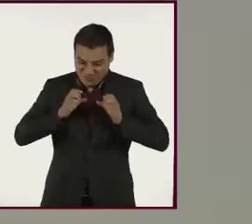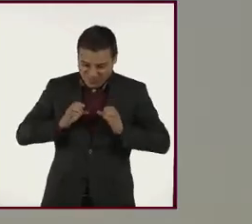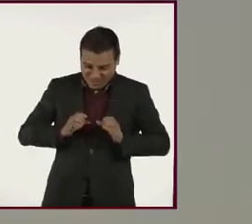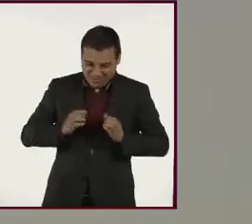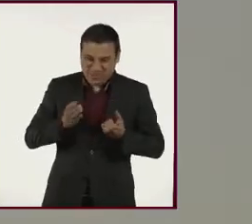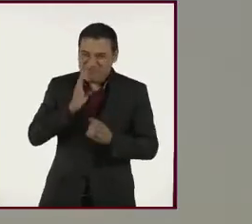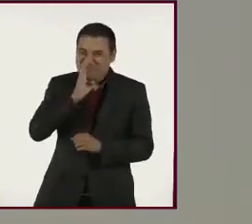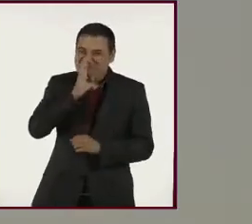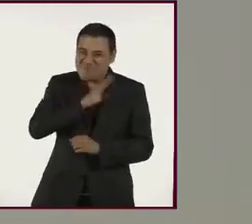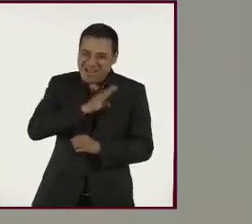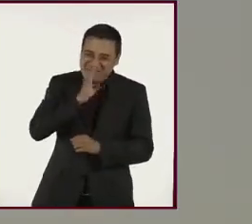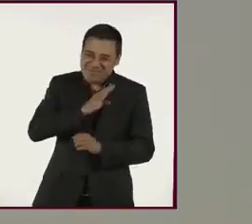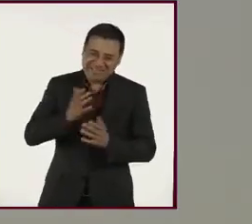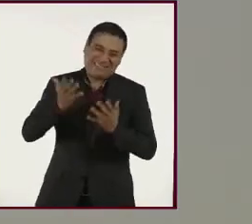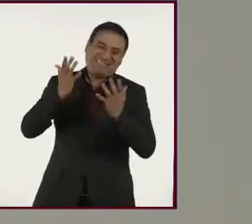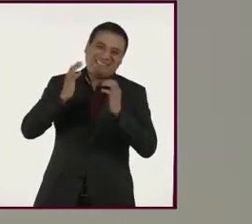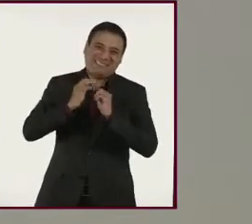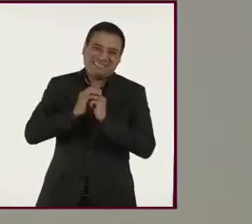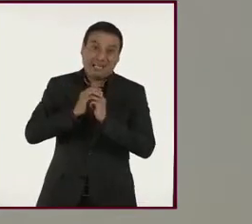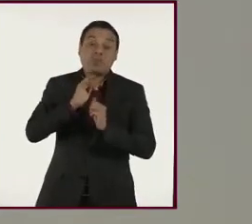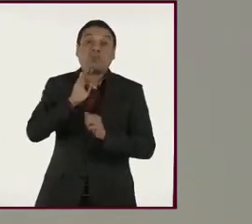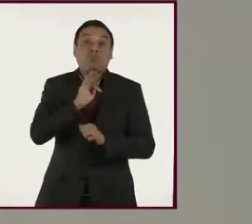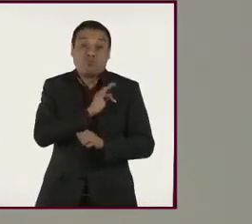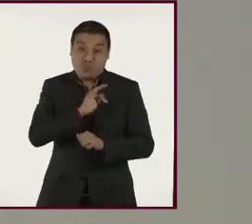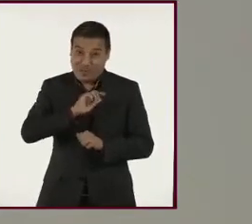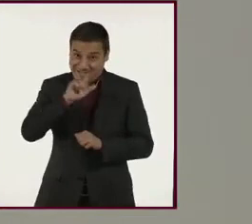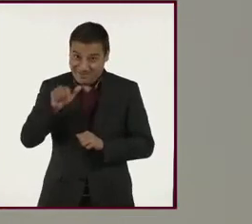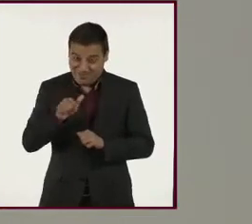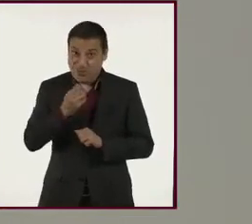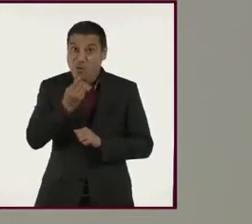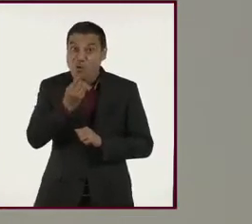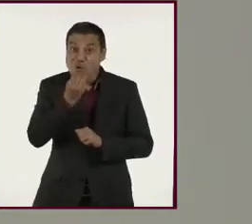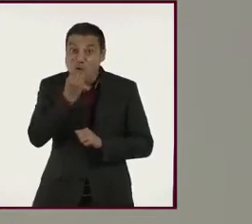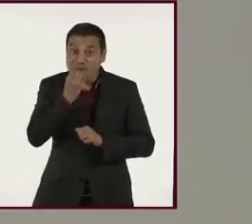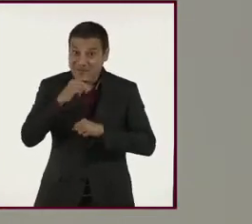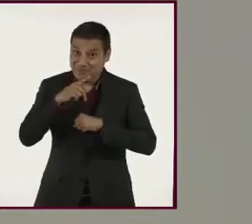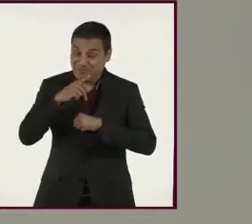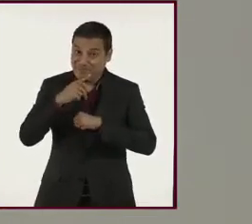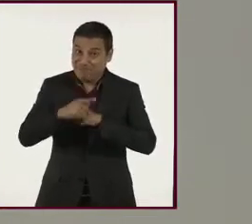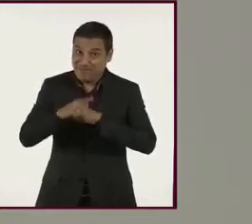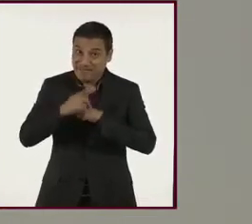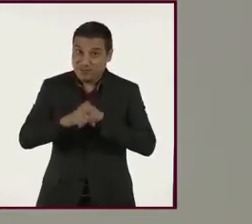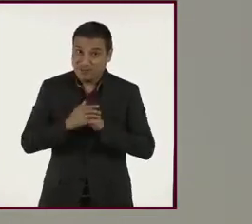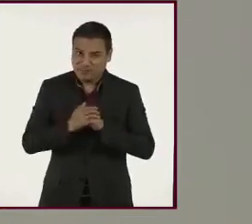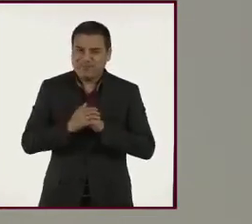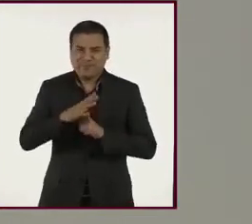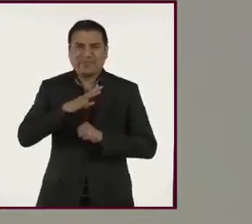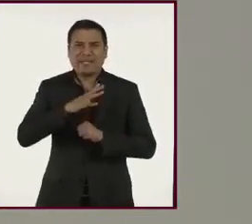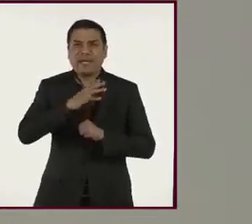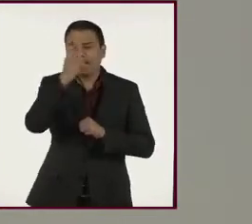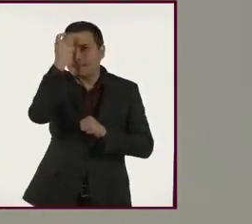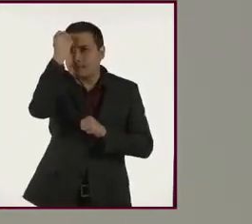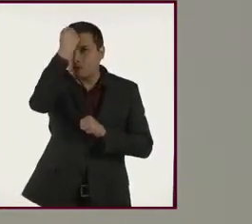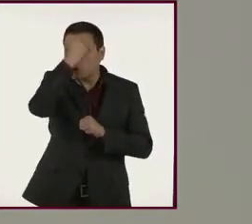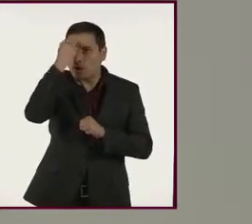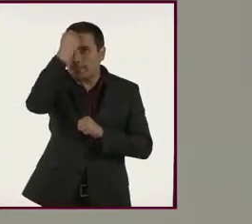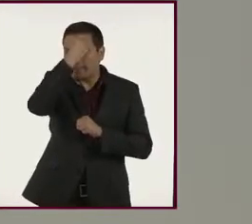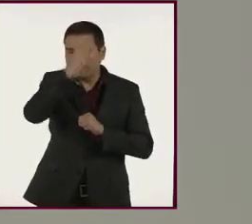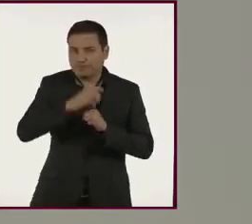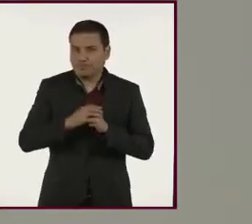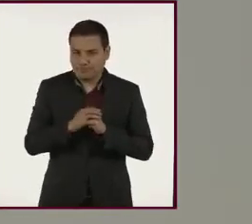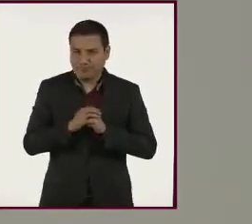de presentar una conducta alimentaria de riesgo. Y es muy importante aquí hablar sobre una teoría que existe del continuo, que